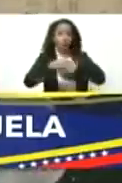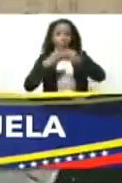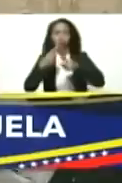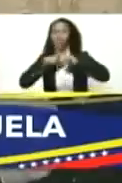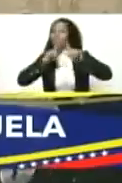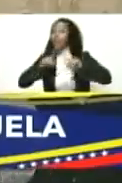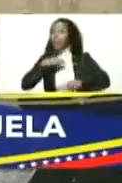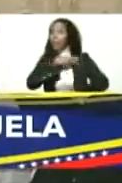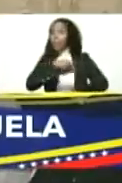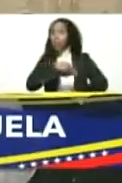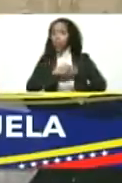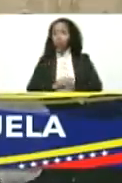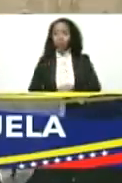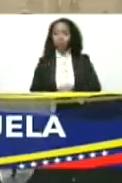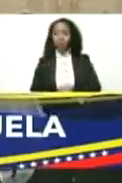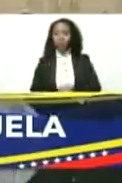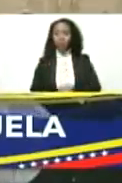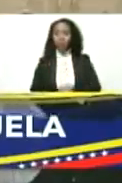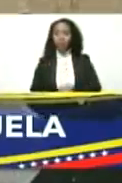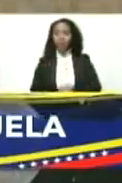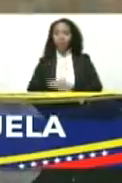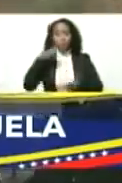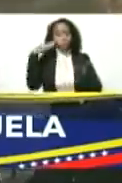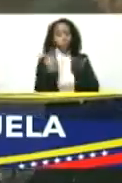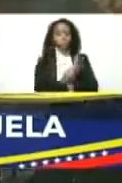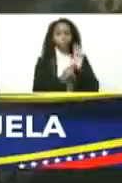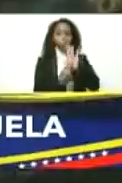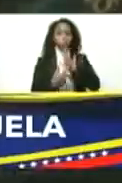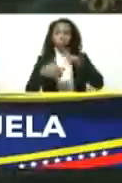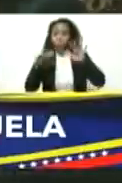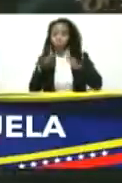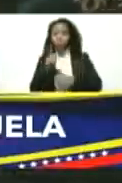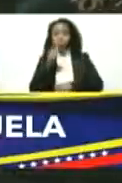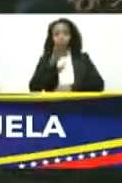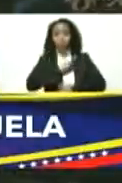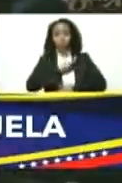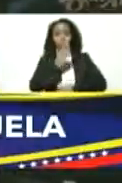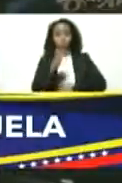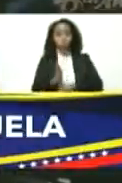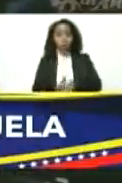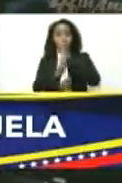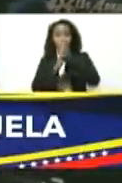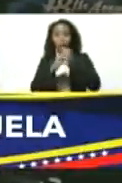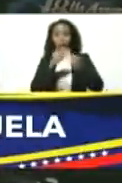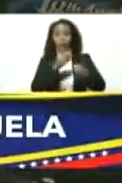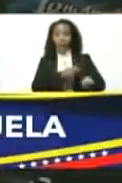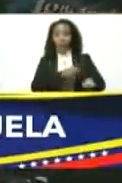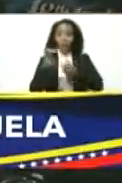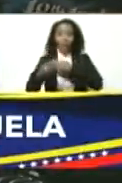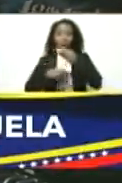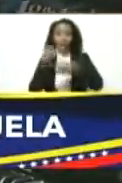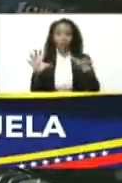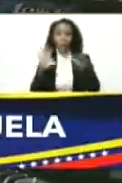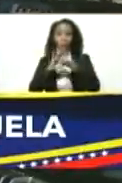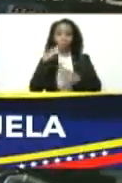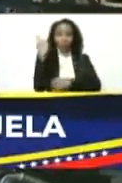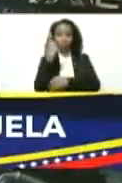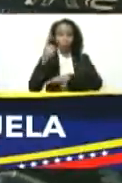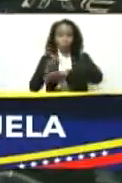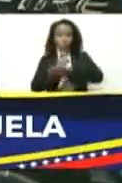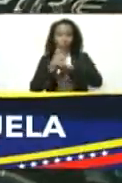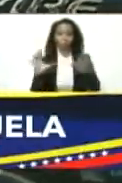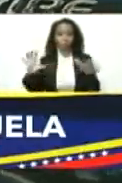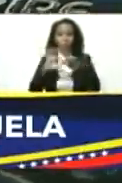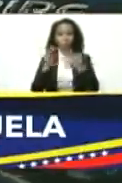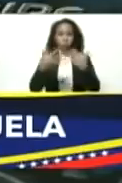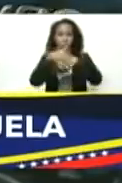misiones, ministerios, demostrando pues que su liderazgo es el que nos ha llevado a engranarnos como un solo gobierno y generar